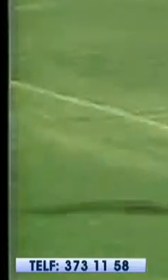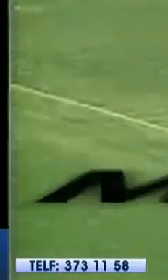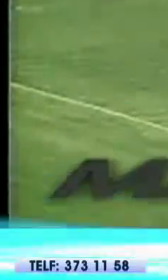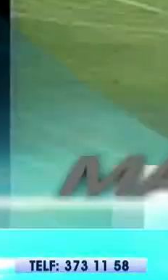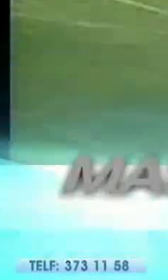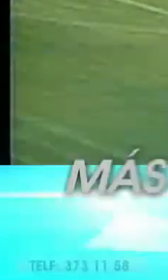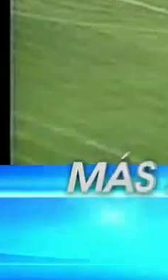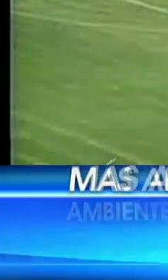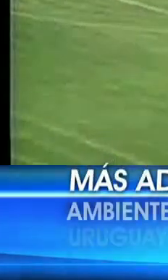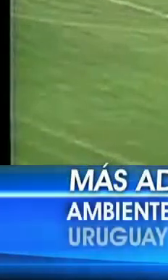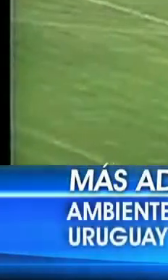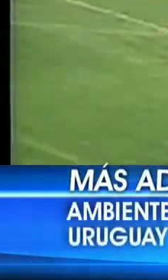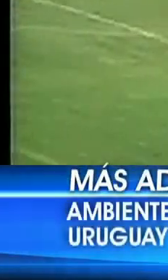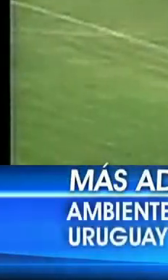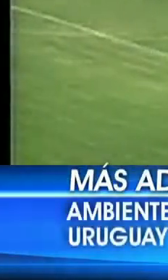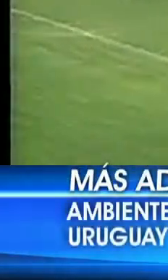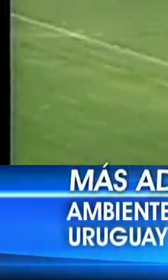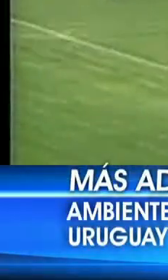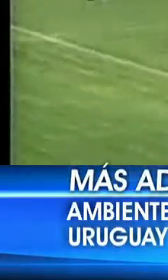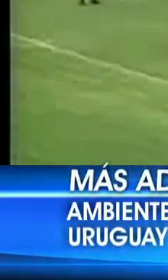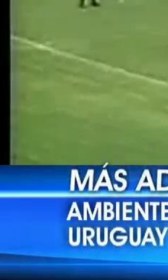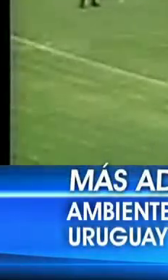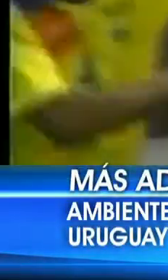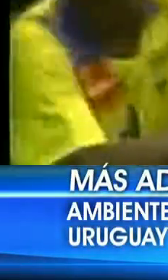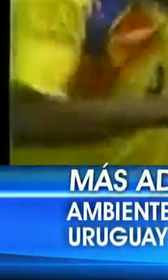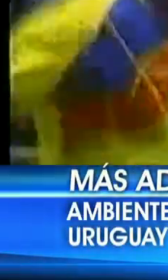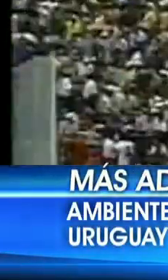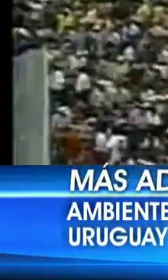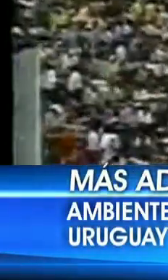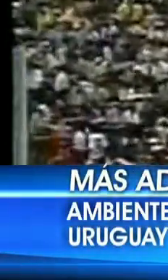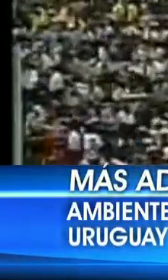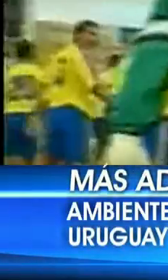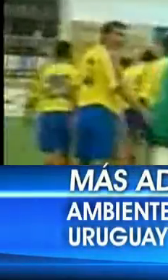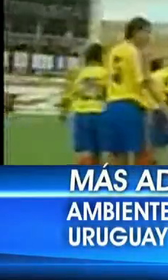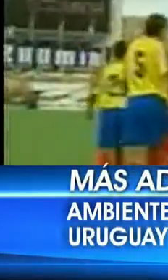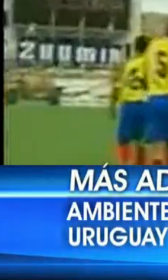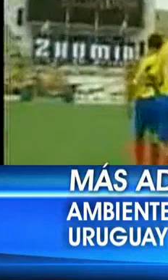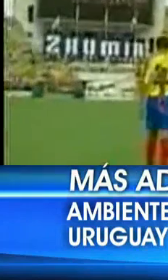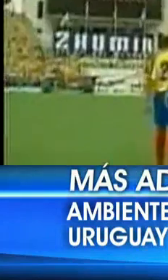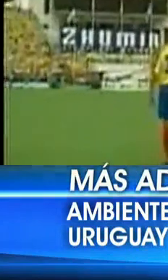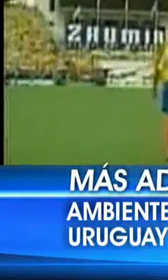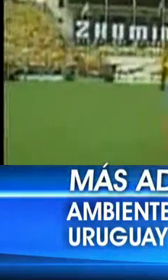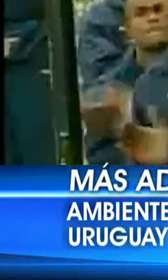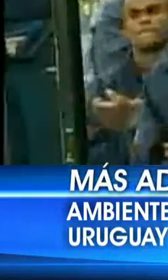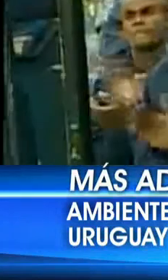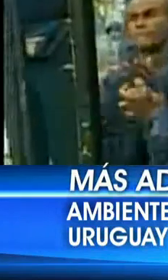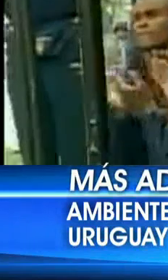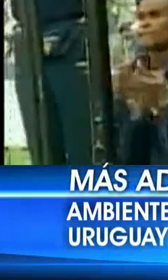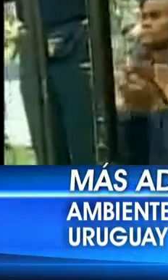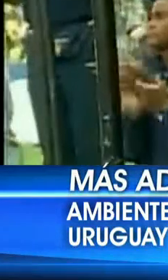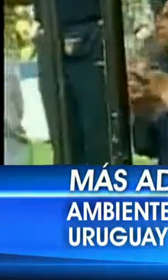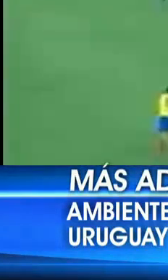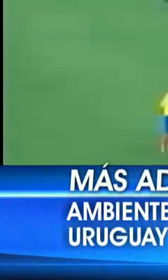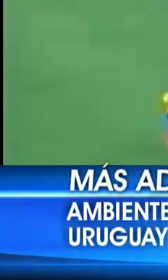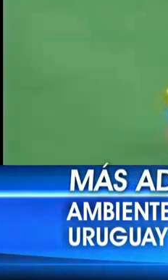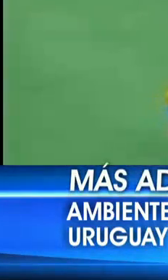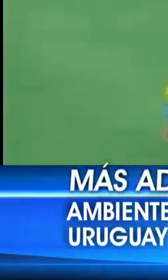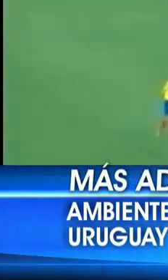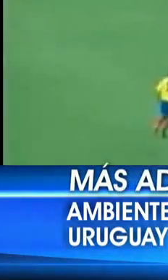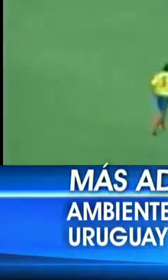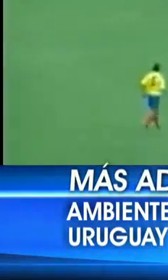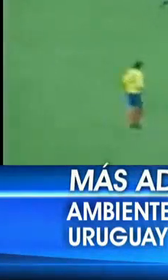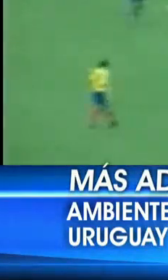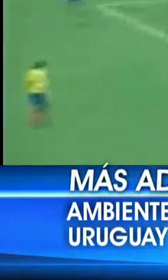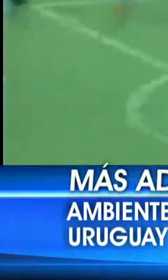Al retornar, el ambiente en el Estadio Olímpico Atahualpa, partido importante de día de hoy entre Ecuador y Uruguay, las